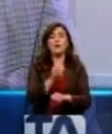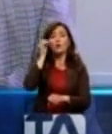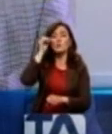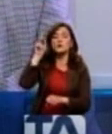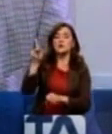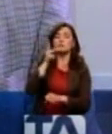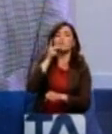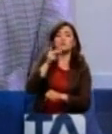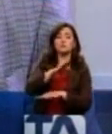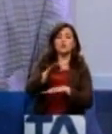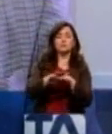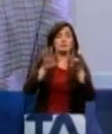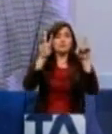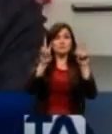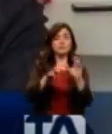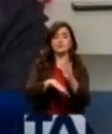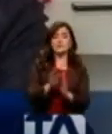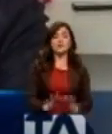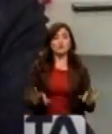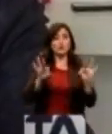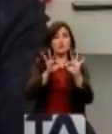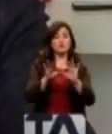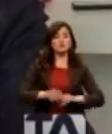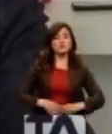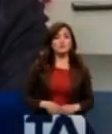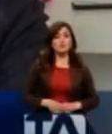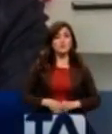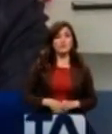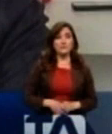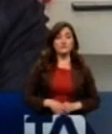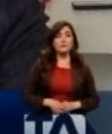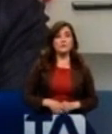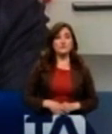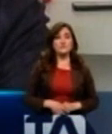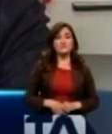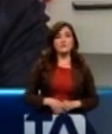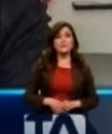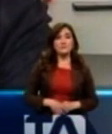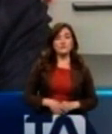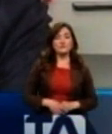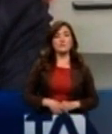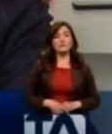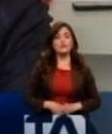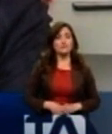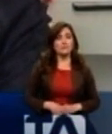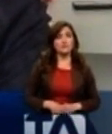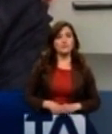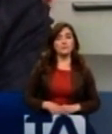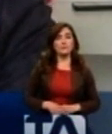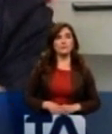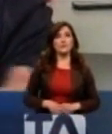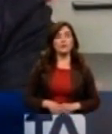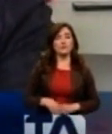general sobre temas que son realmente sustanciales. Positiva, porque veo que se está separando del